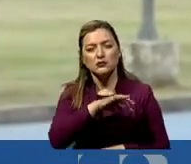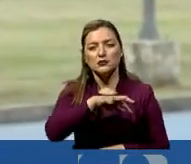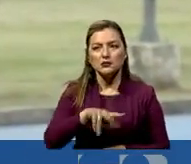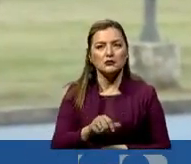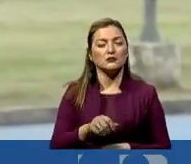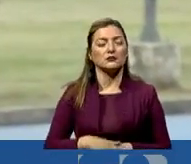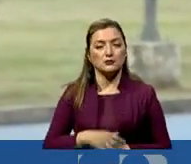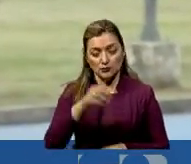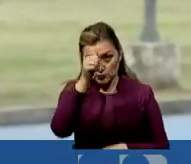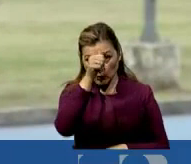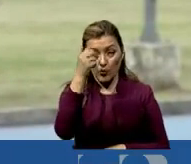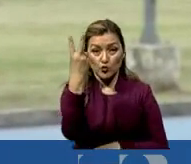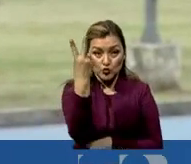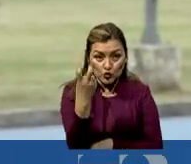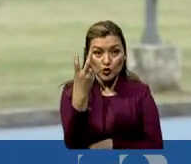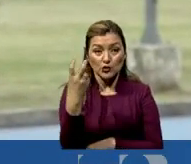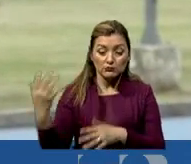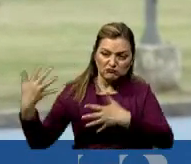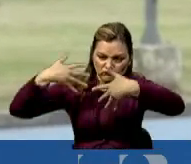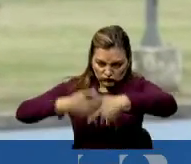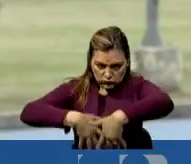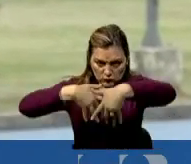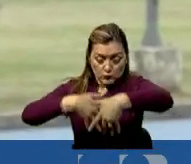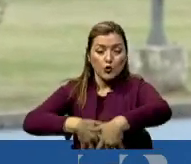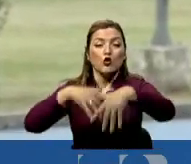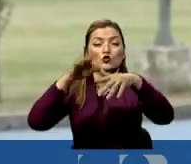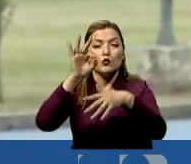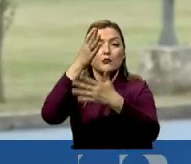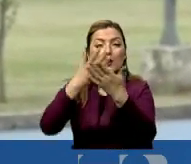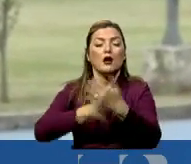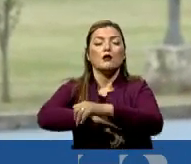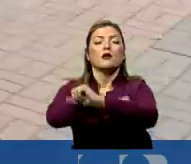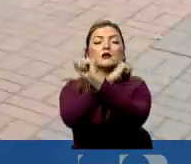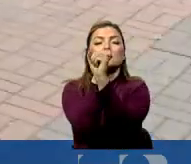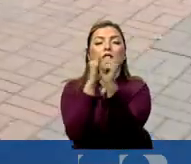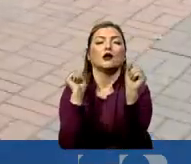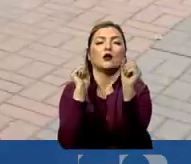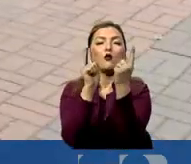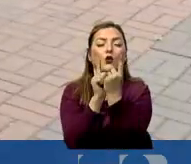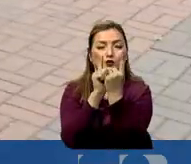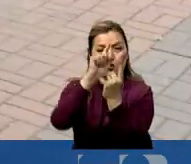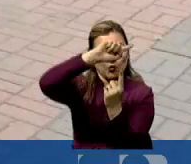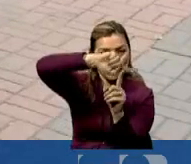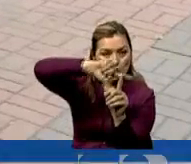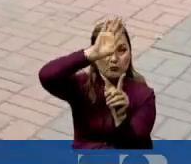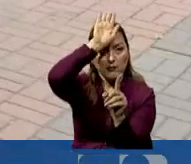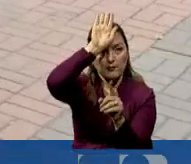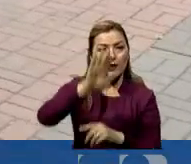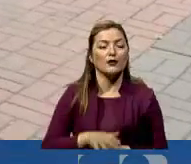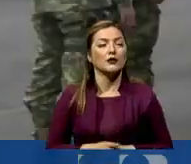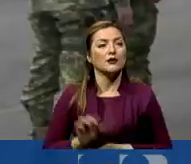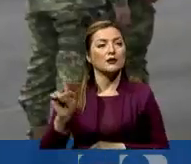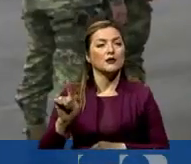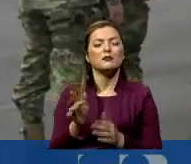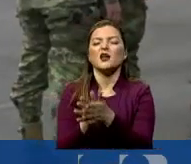12 a las nueve y media de la mañana nos vamos a reunir aquí en la cruz del papa uno de los pedidos que harán los organizadores